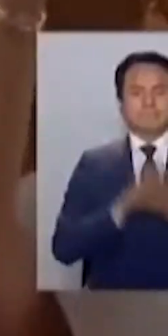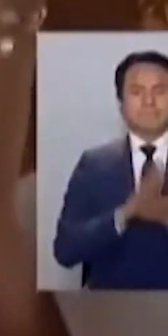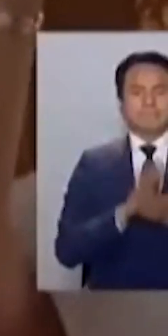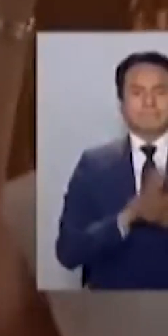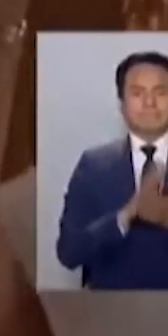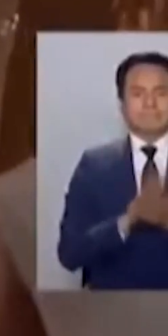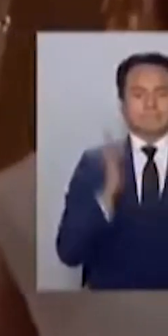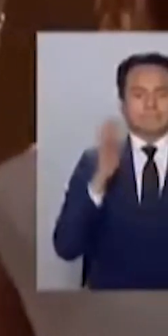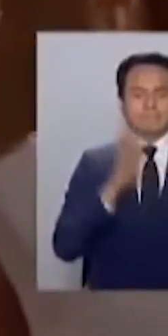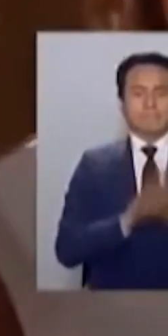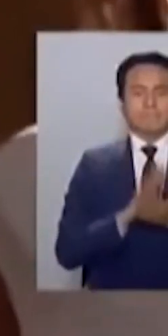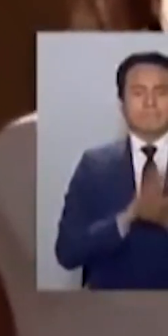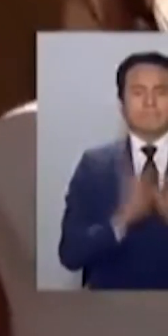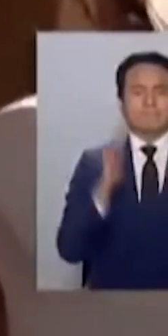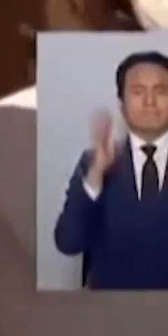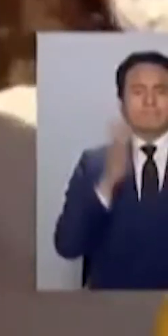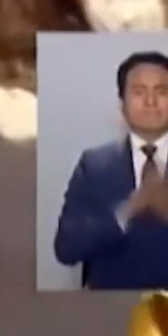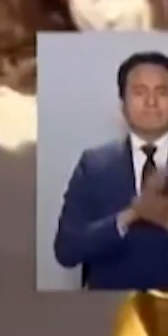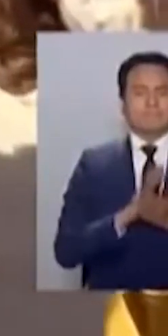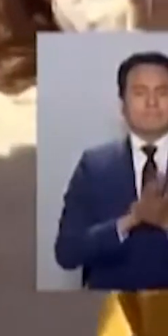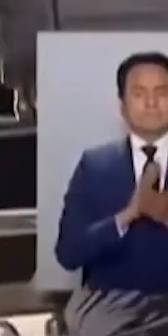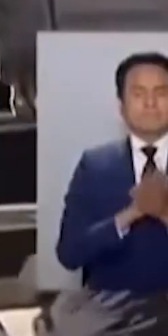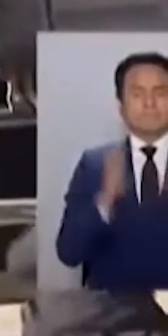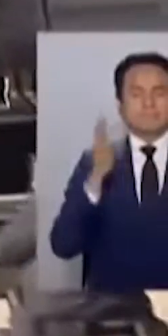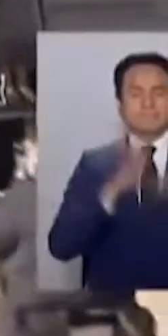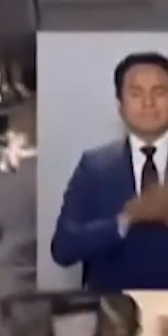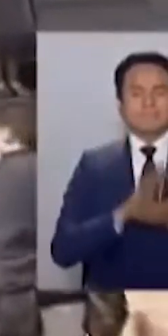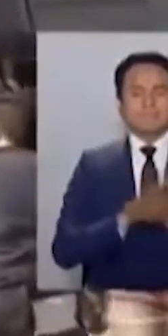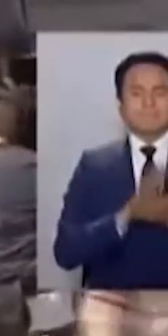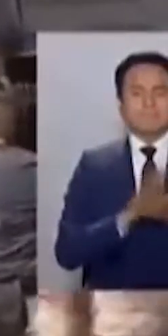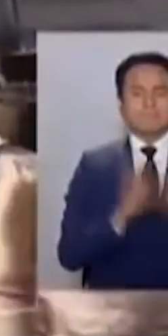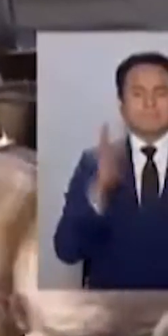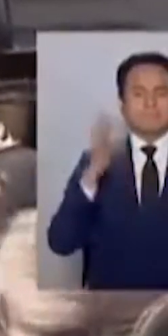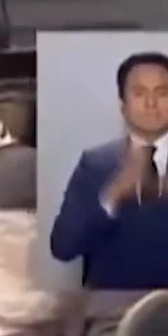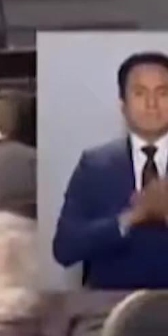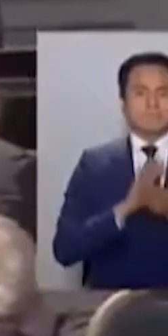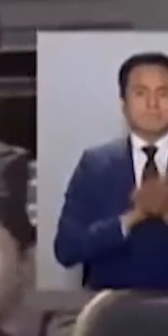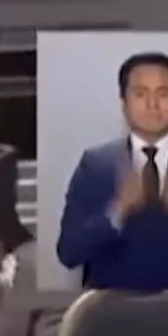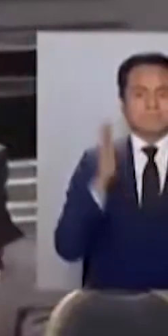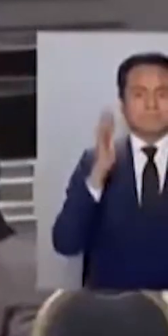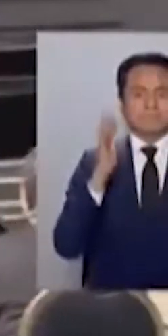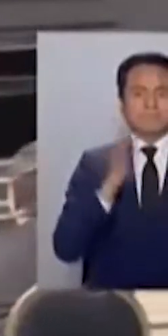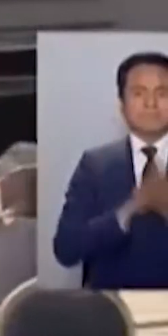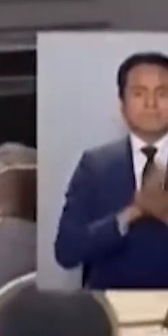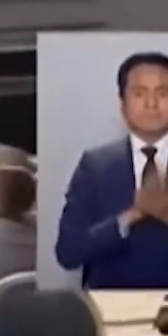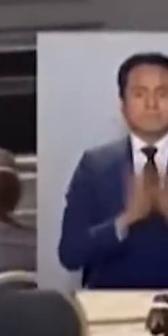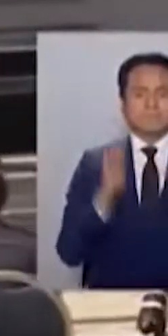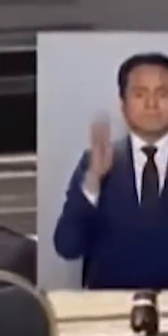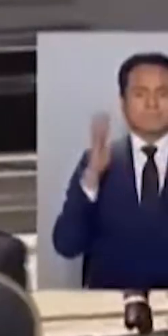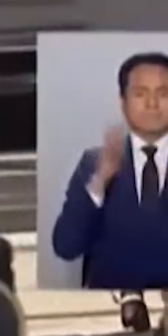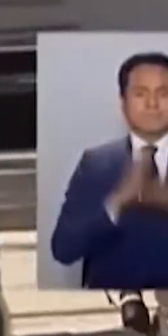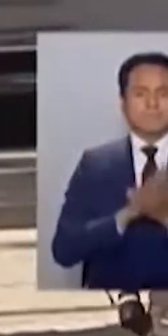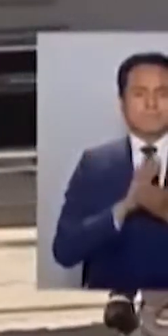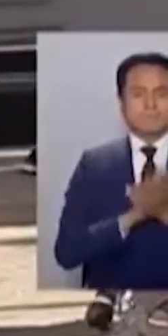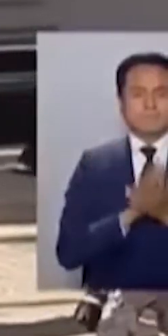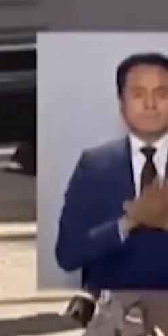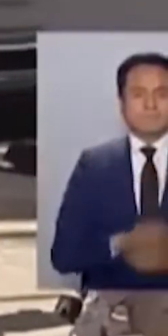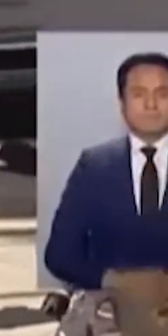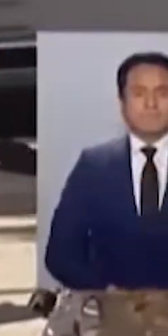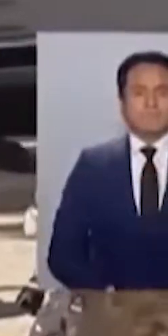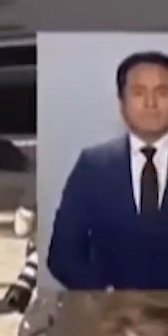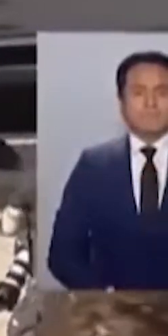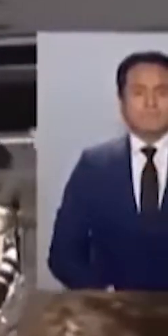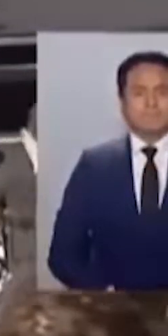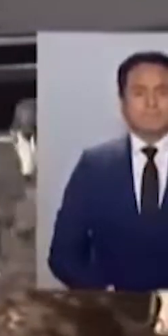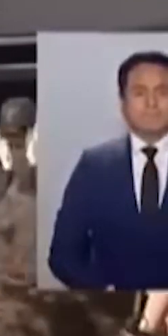entre personas de 18 a 30 años. El sondeo consideró a los ministros con mayor presencia mediática y los más conocidos